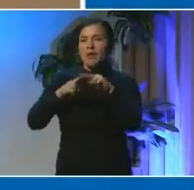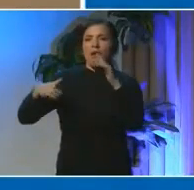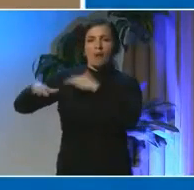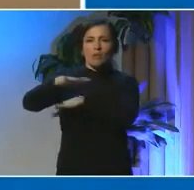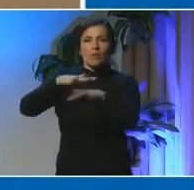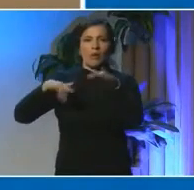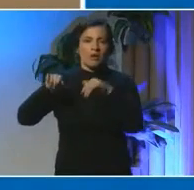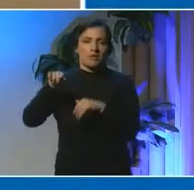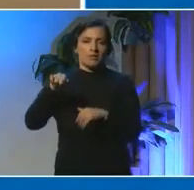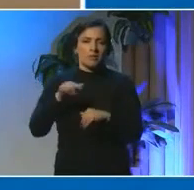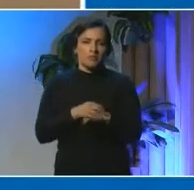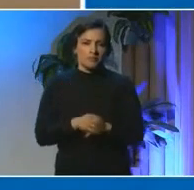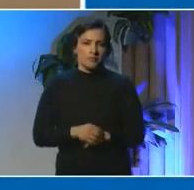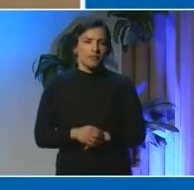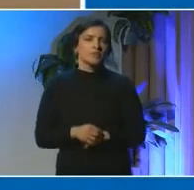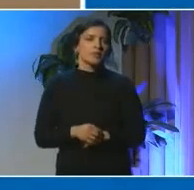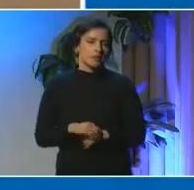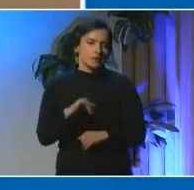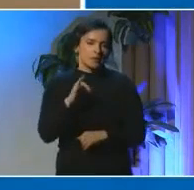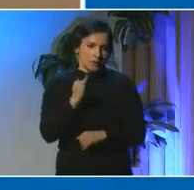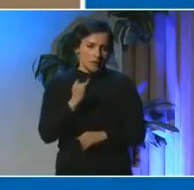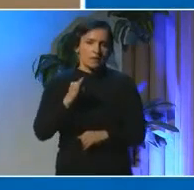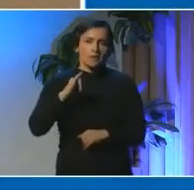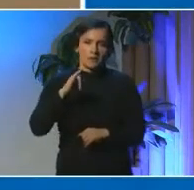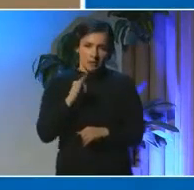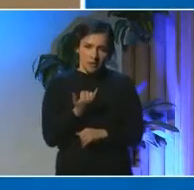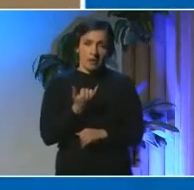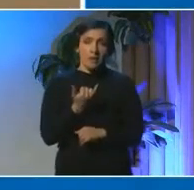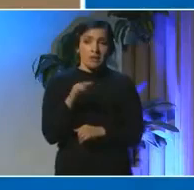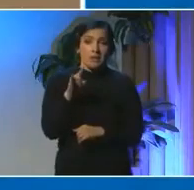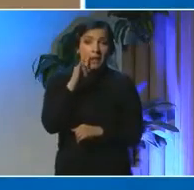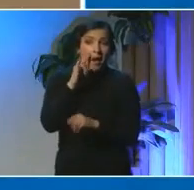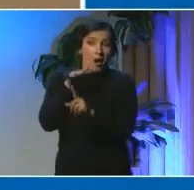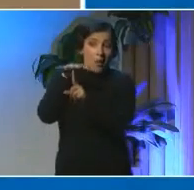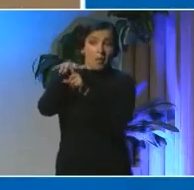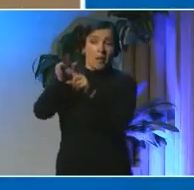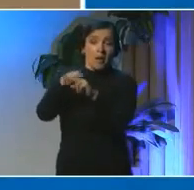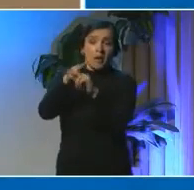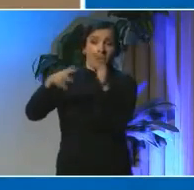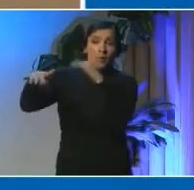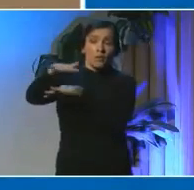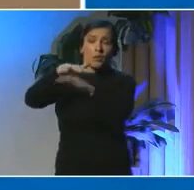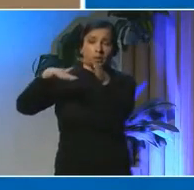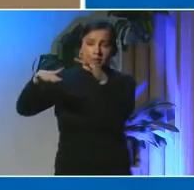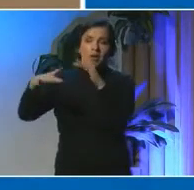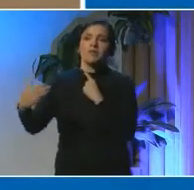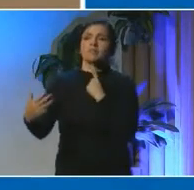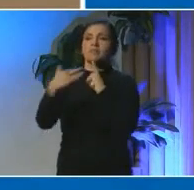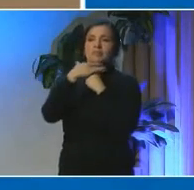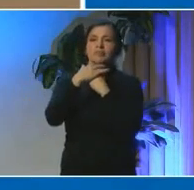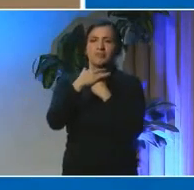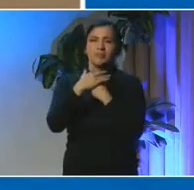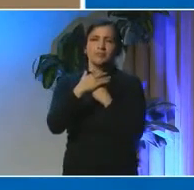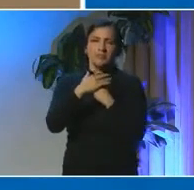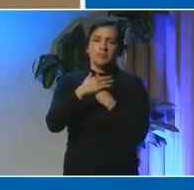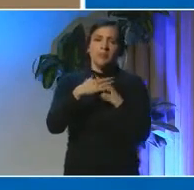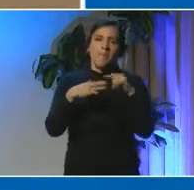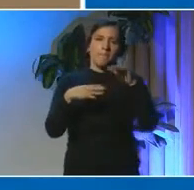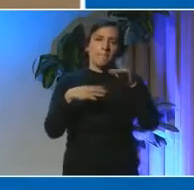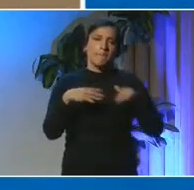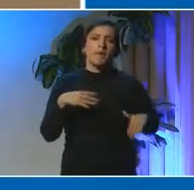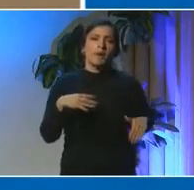decir que si Sí o sí si se genera una afectación en la naturaleza vamos a tener unos retrocesos en